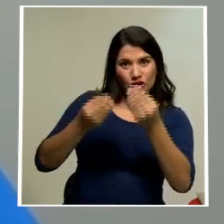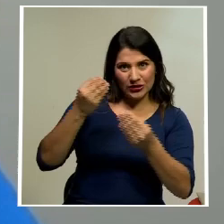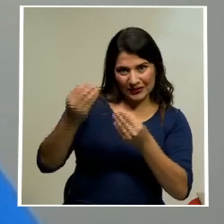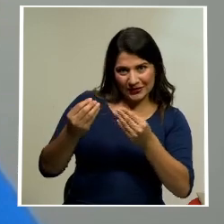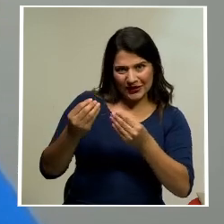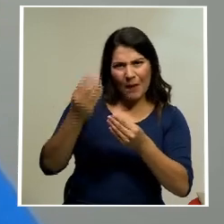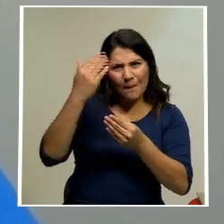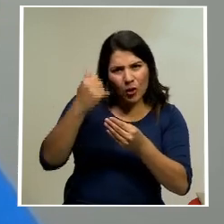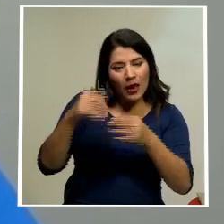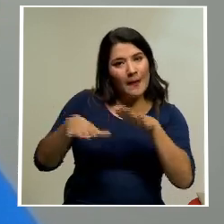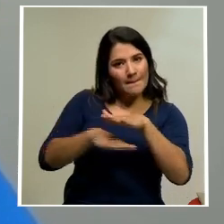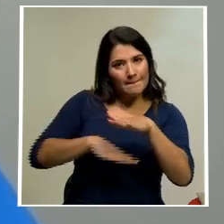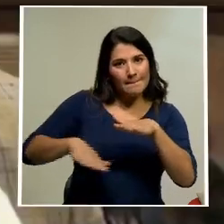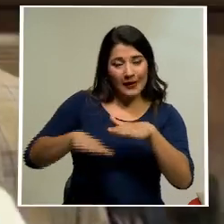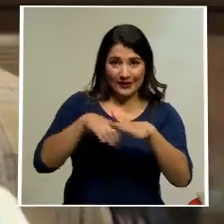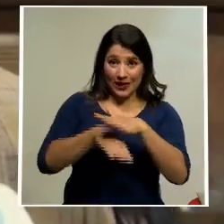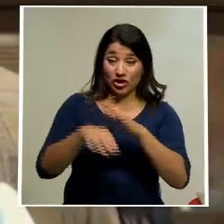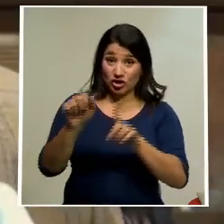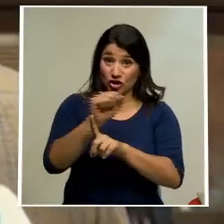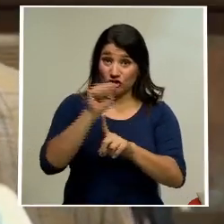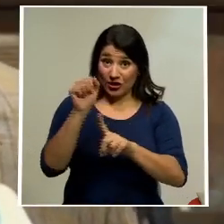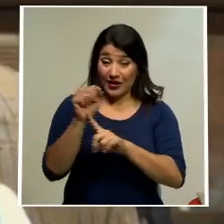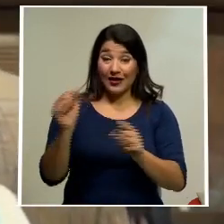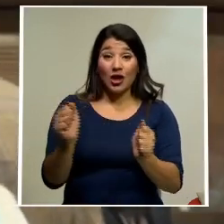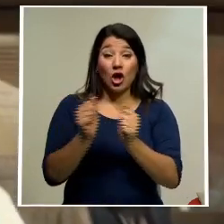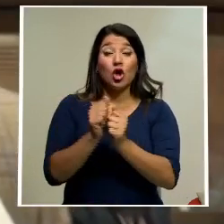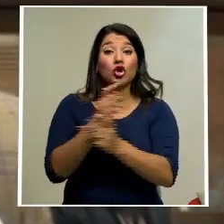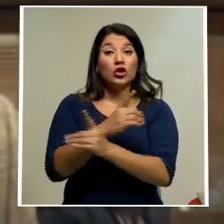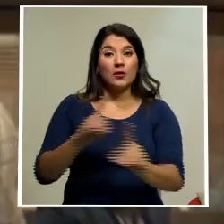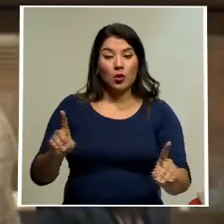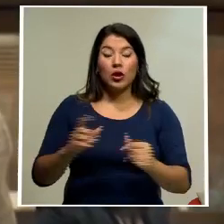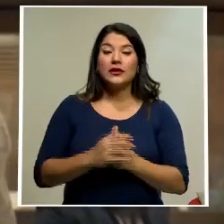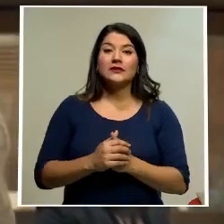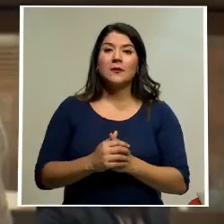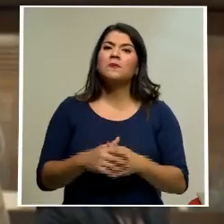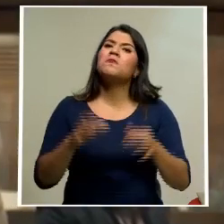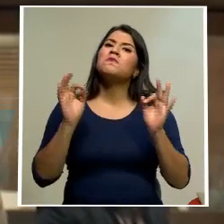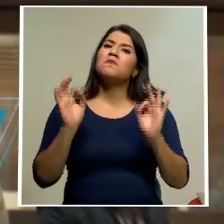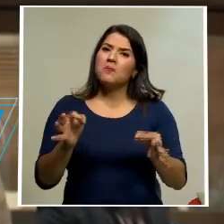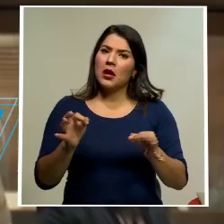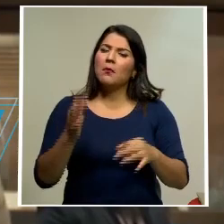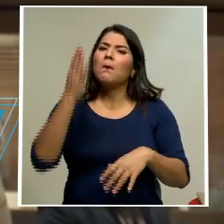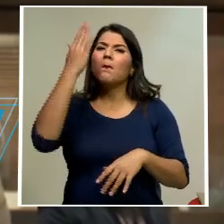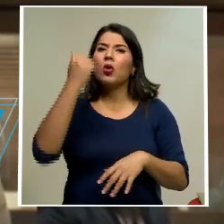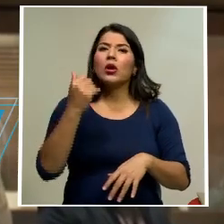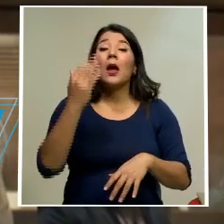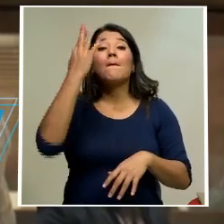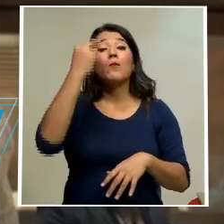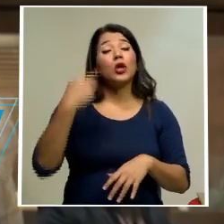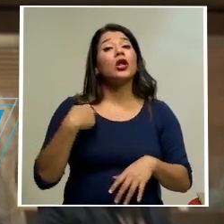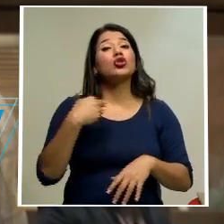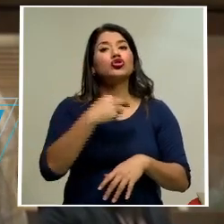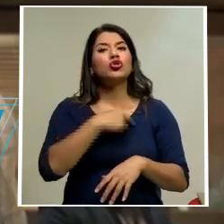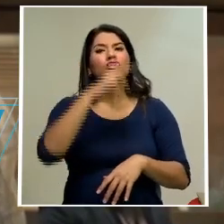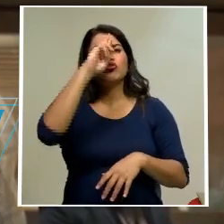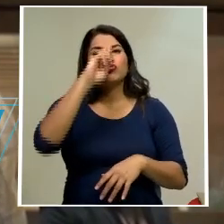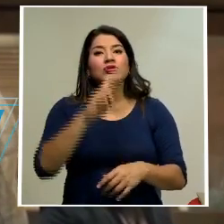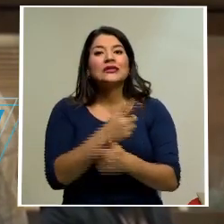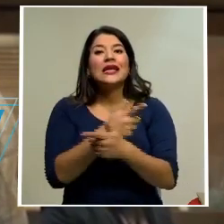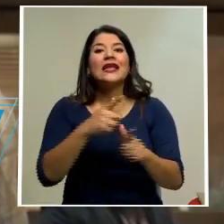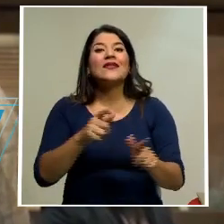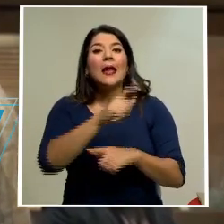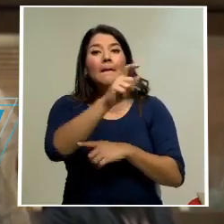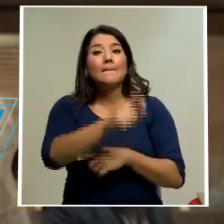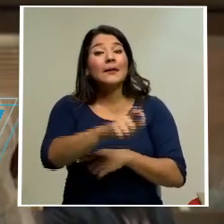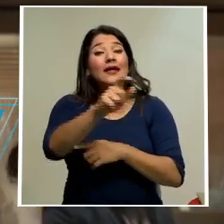base de la sociedad democrática. Lo vemos muy bien porque nosotros creemos en la libertad de las